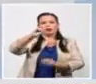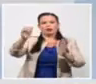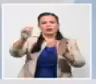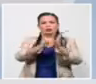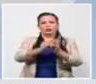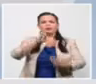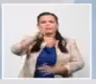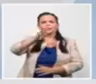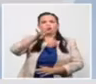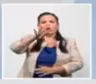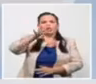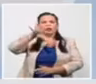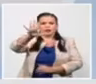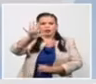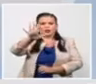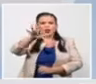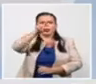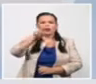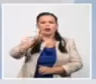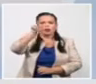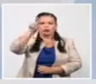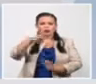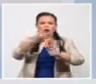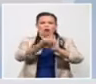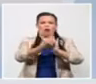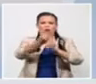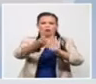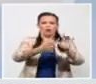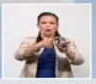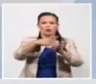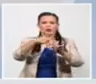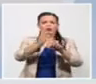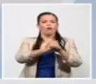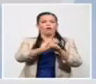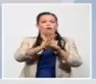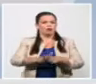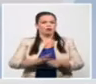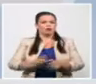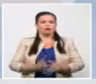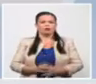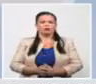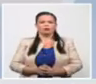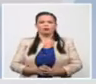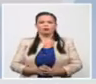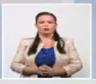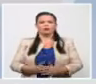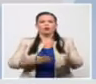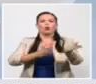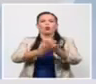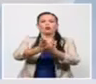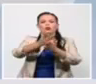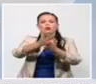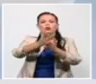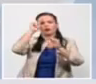30.345 pacientes diagnosticados con la enfermedad, se mantienen